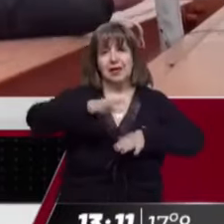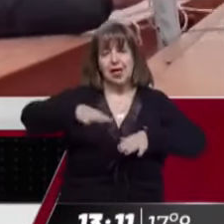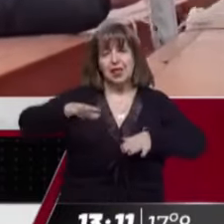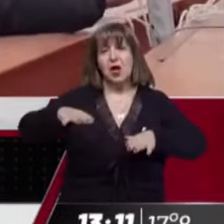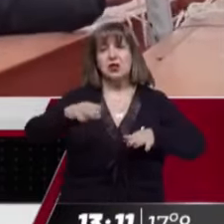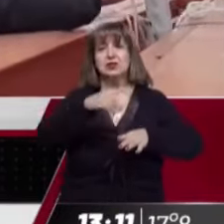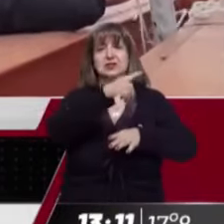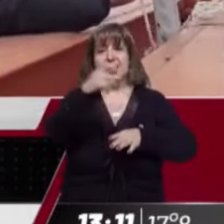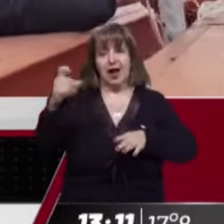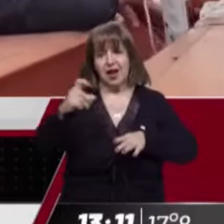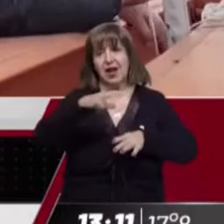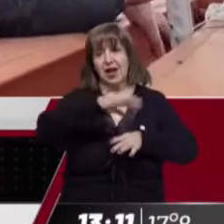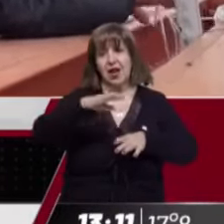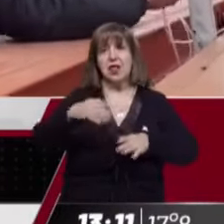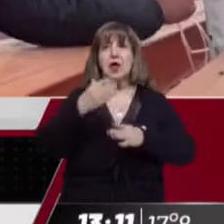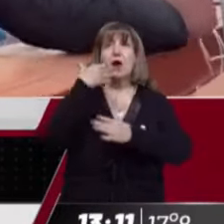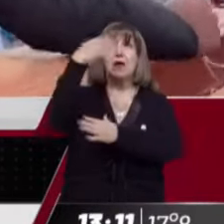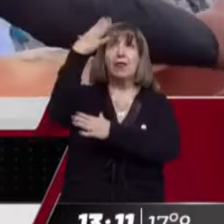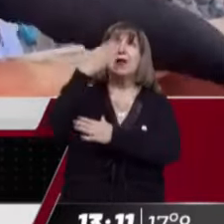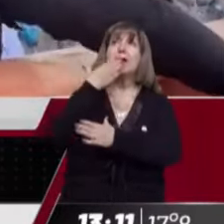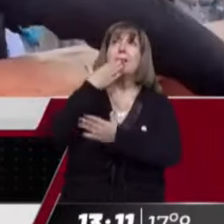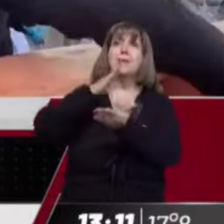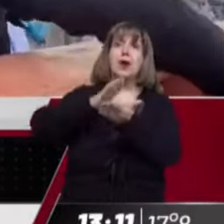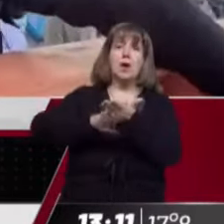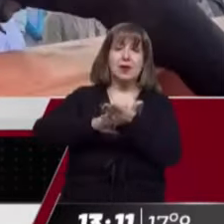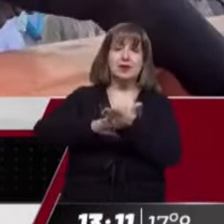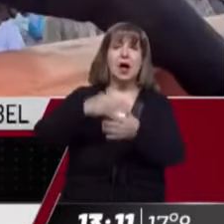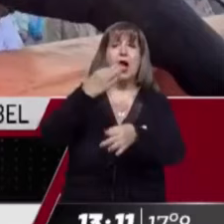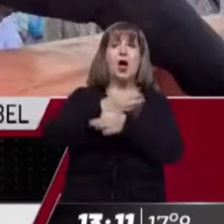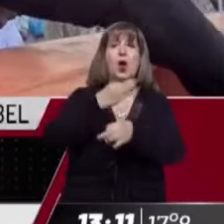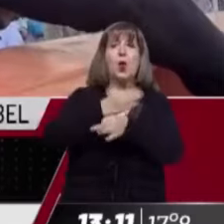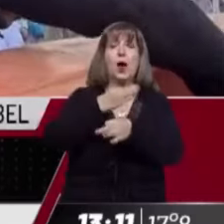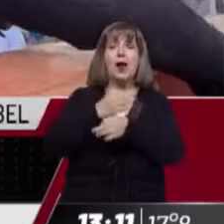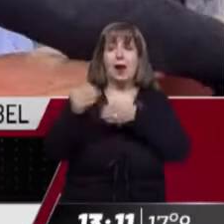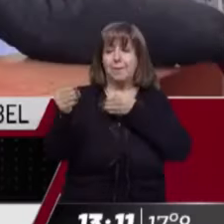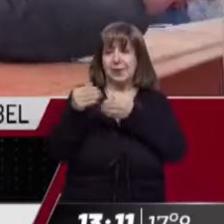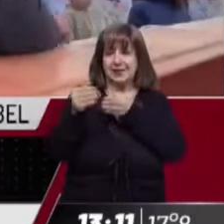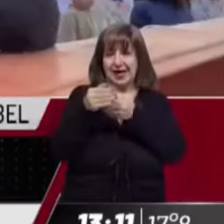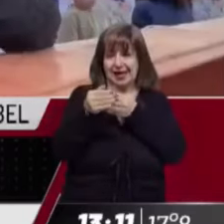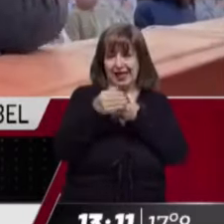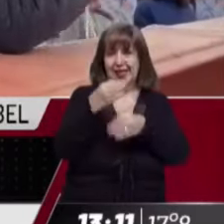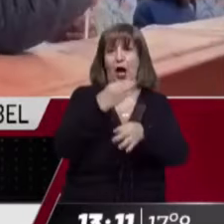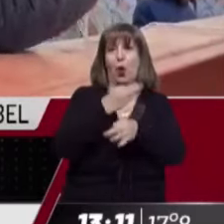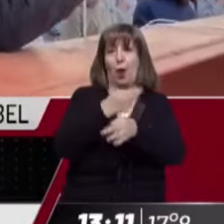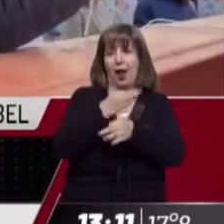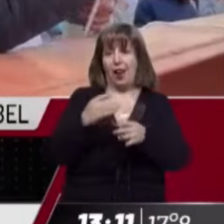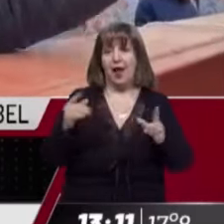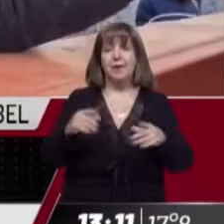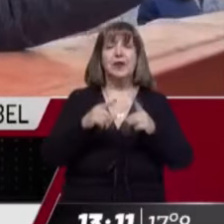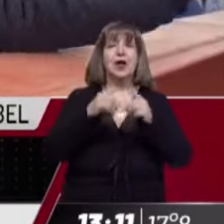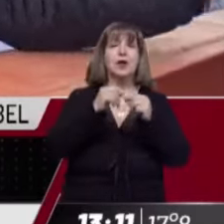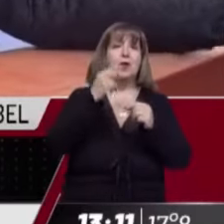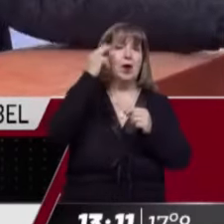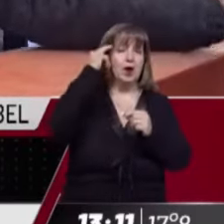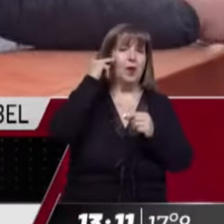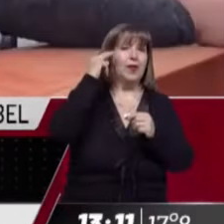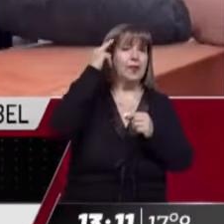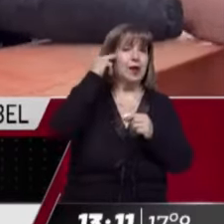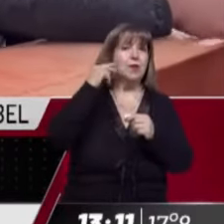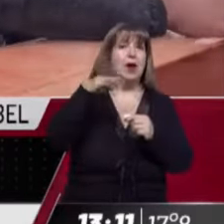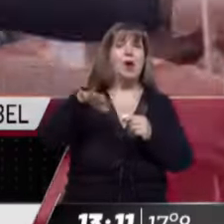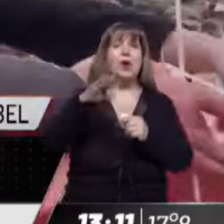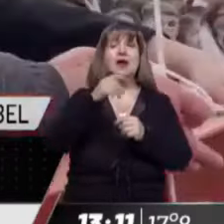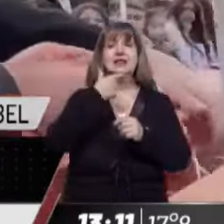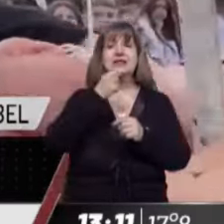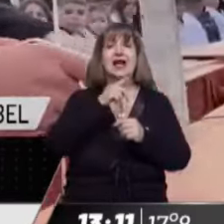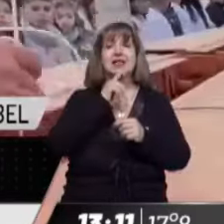100 chicos que prometieron la bandera y son de tres colegios de la zona, de muy cerquita de acá. Es la Escuela Hogar 99 de Santa Isabel,